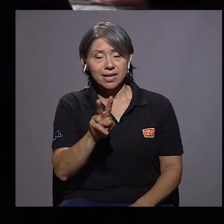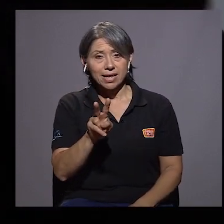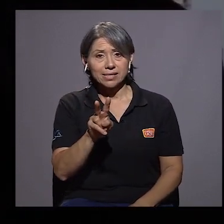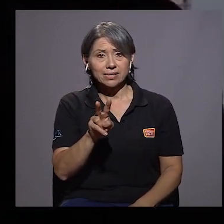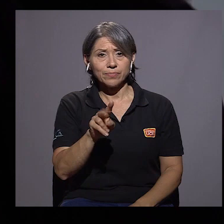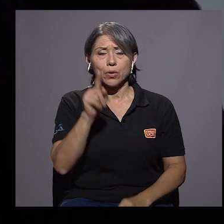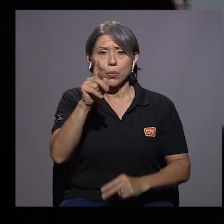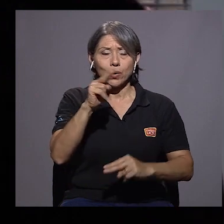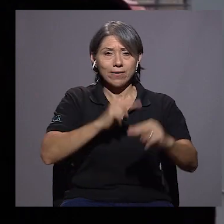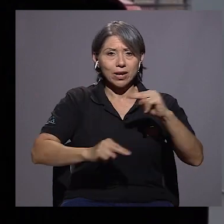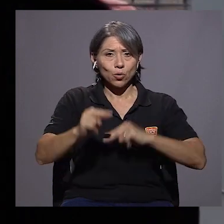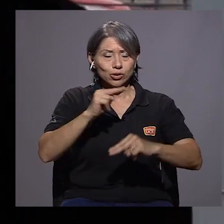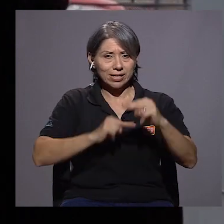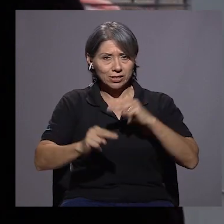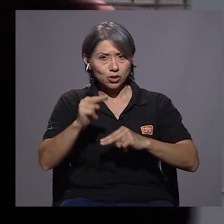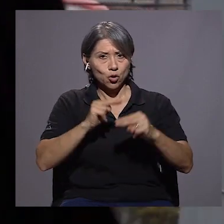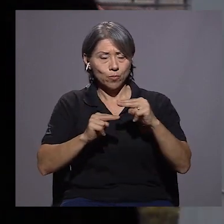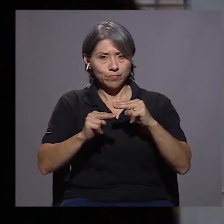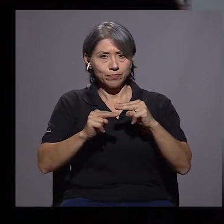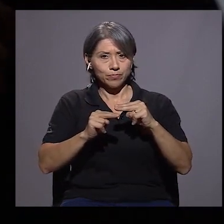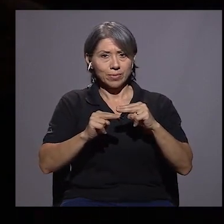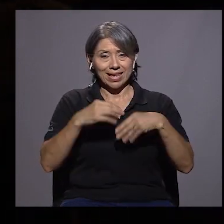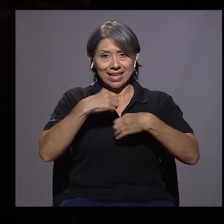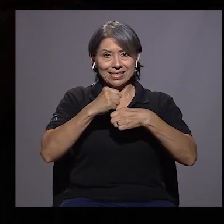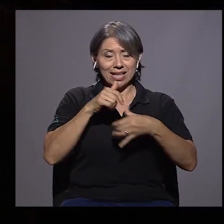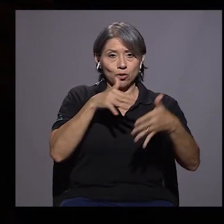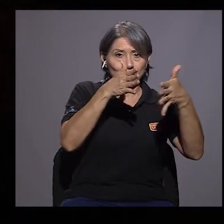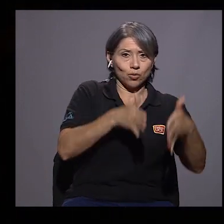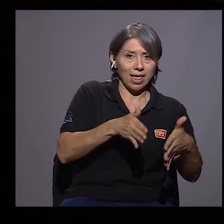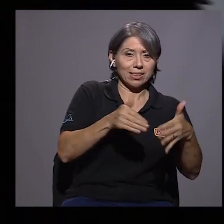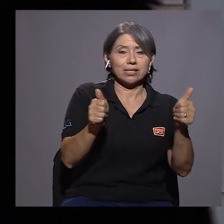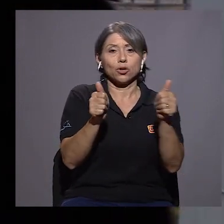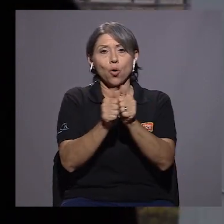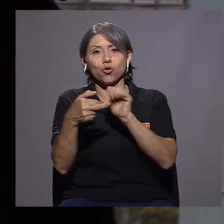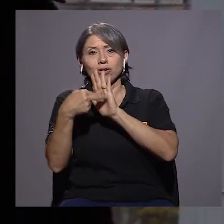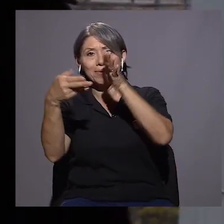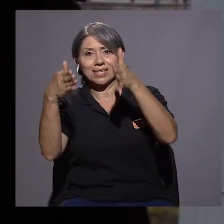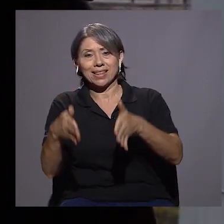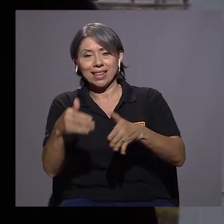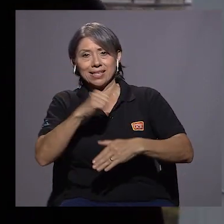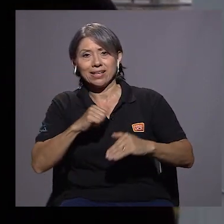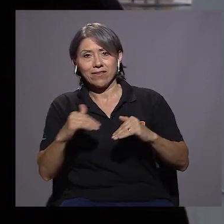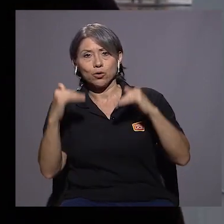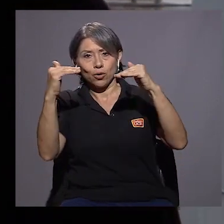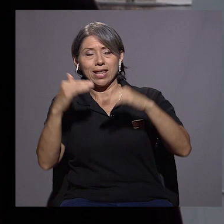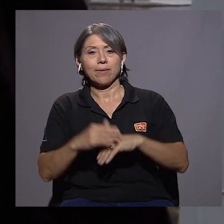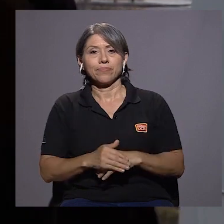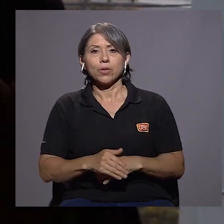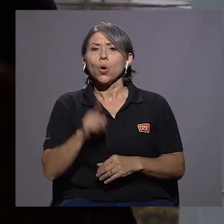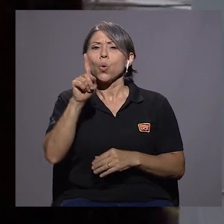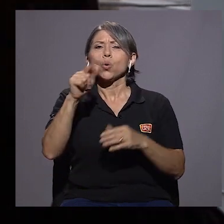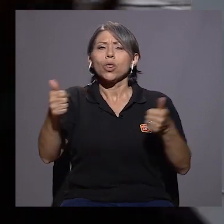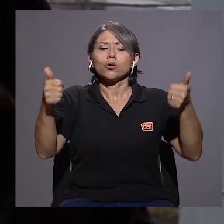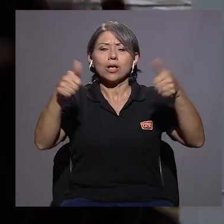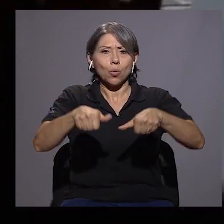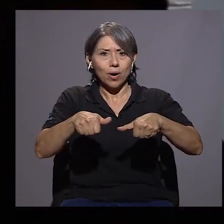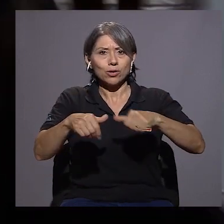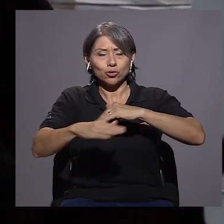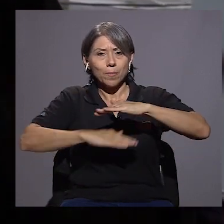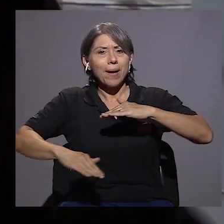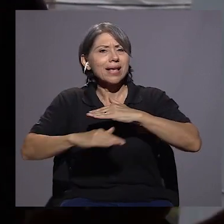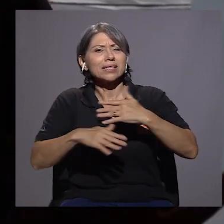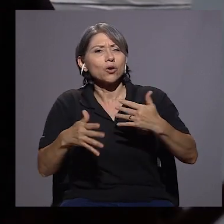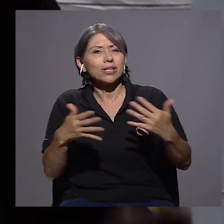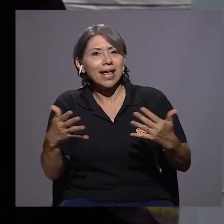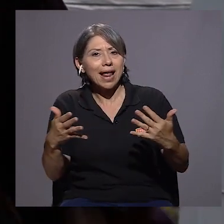viernes, una negociación por parte de las personas estudiantes con las personas representantes de rectoría. Uno de los acuerdos fundamentales